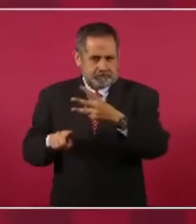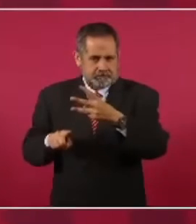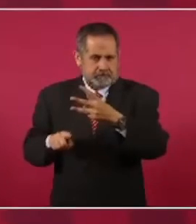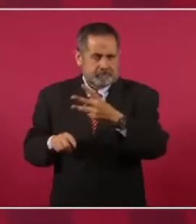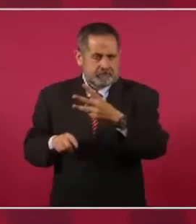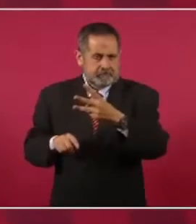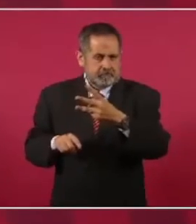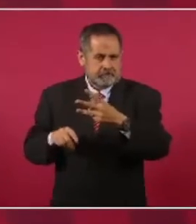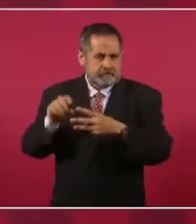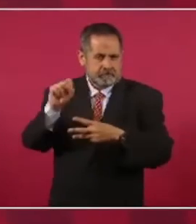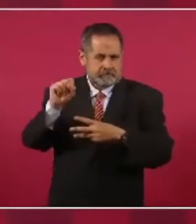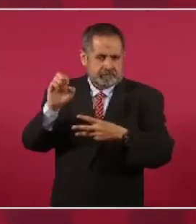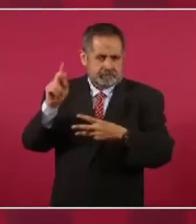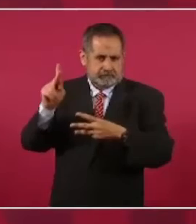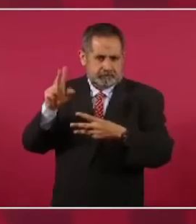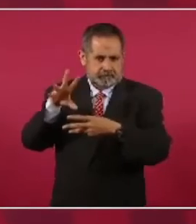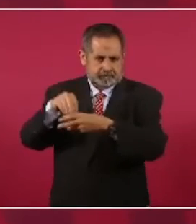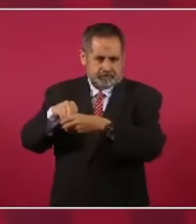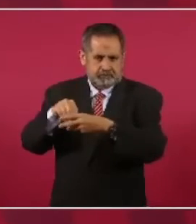de la SEP.